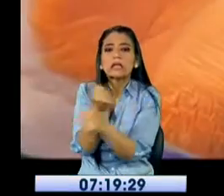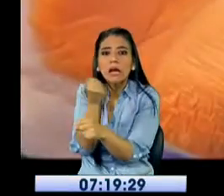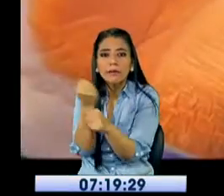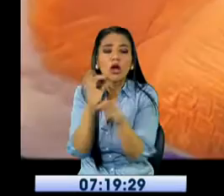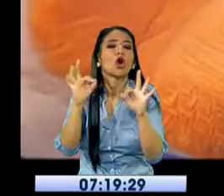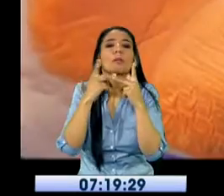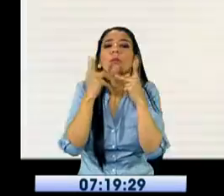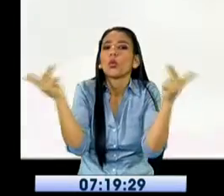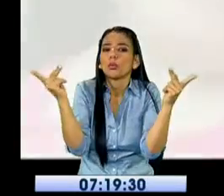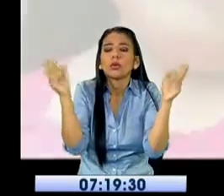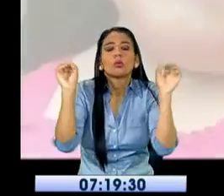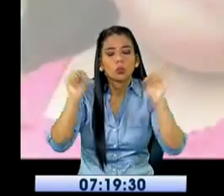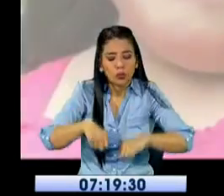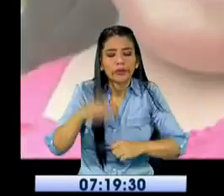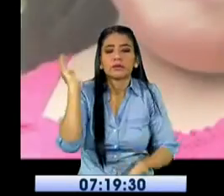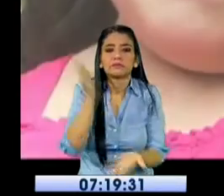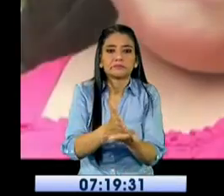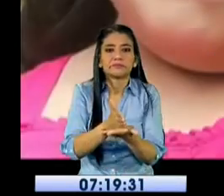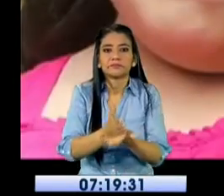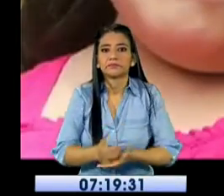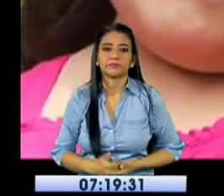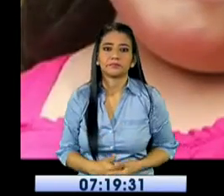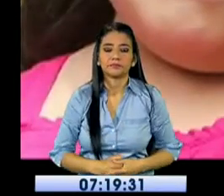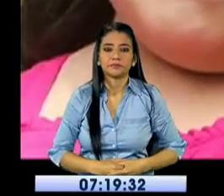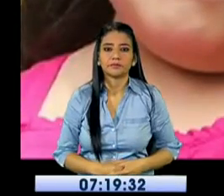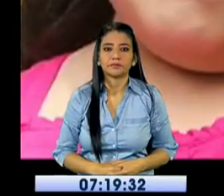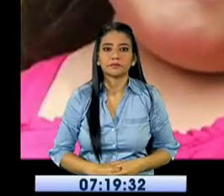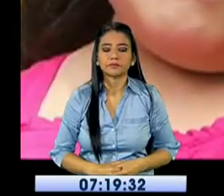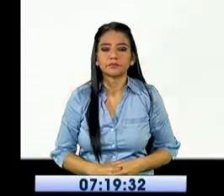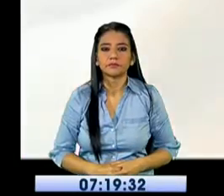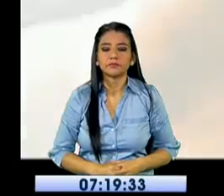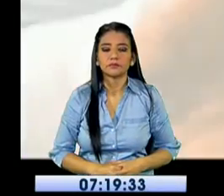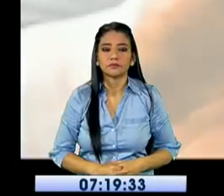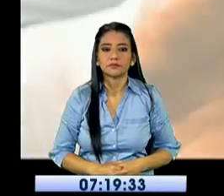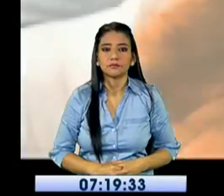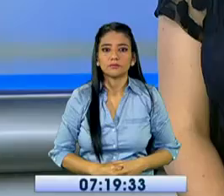En Quito, informó Andrea Valareso.